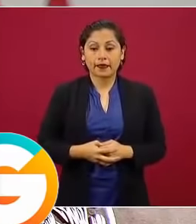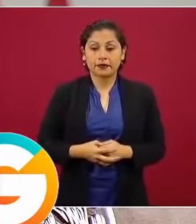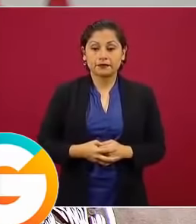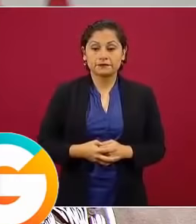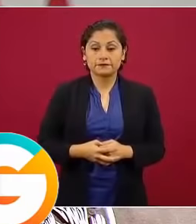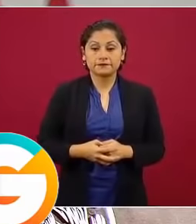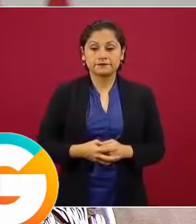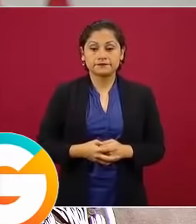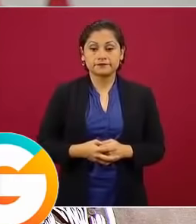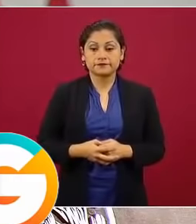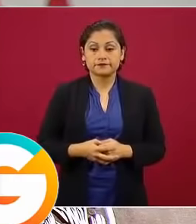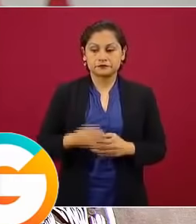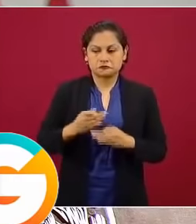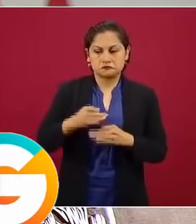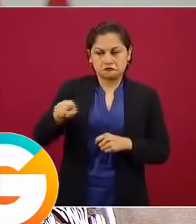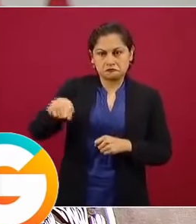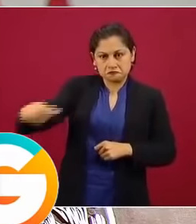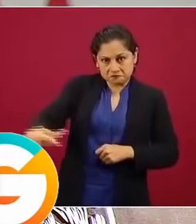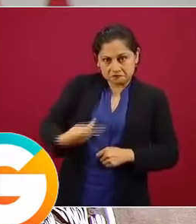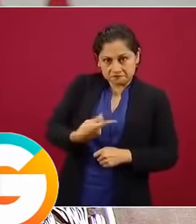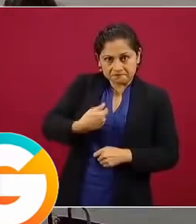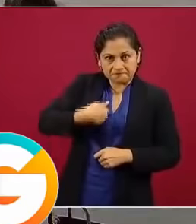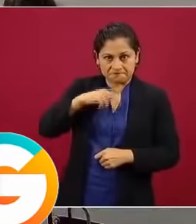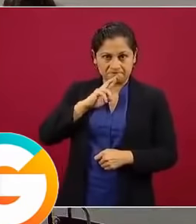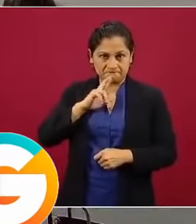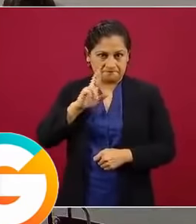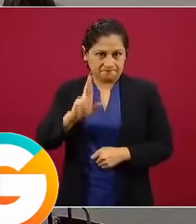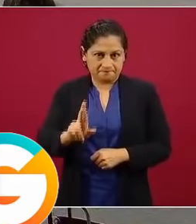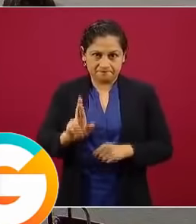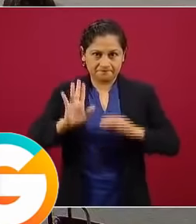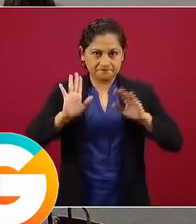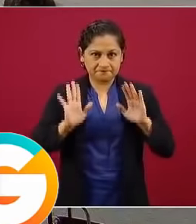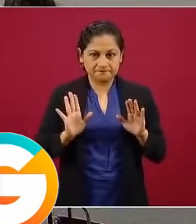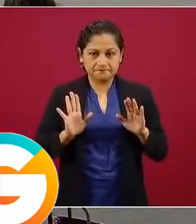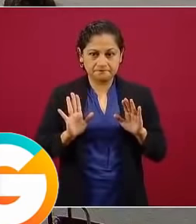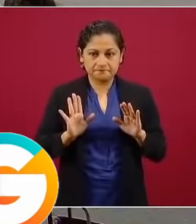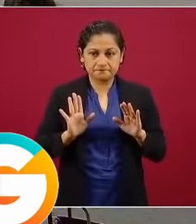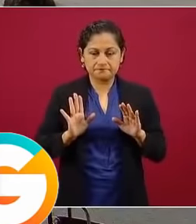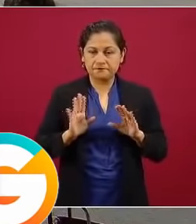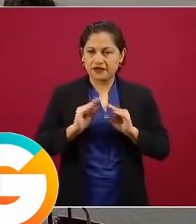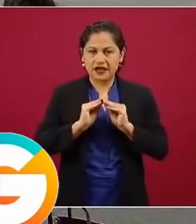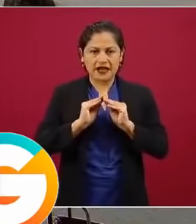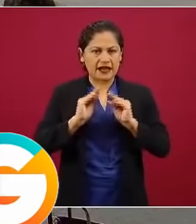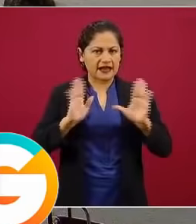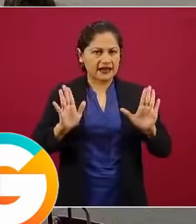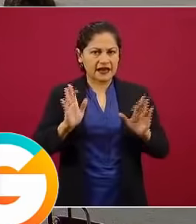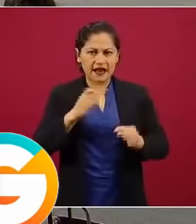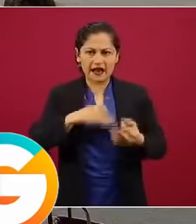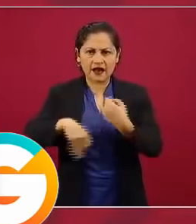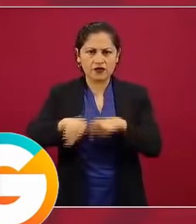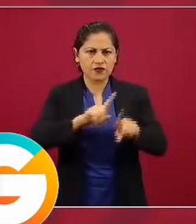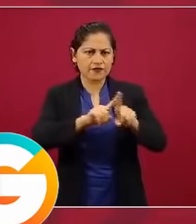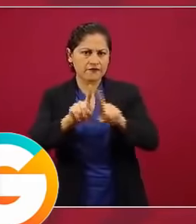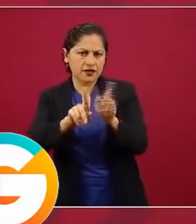me pregunta, y además es seguro que esté en todos los medios, de que la